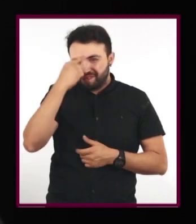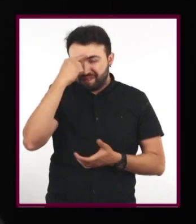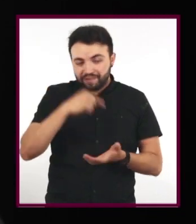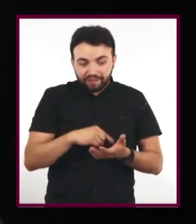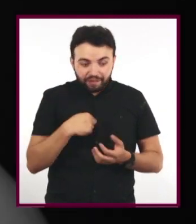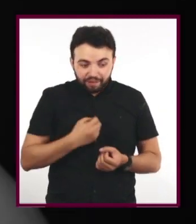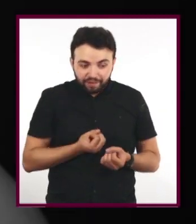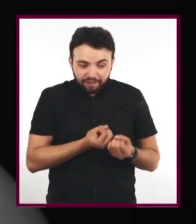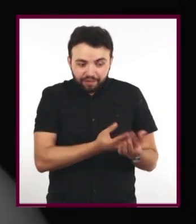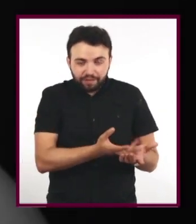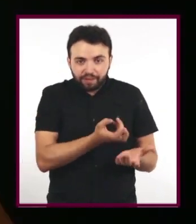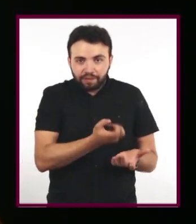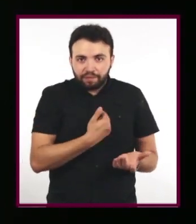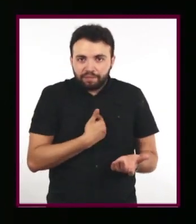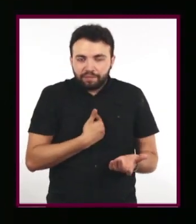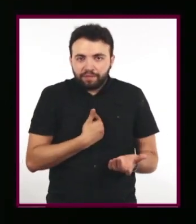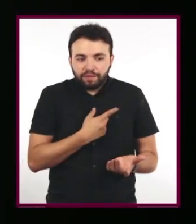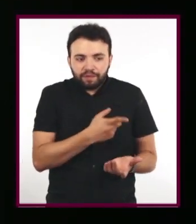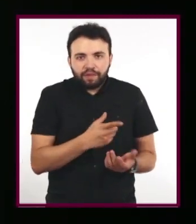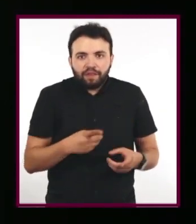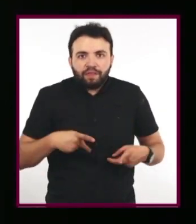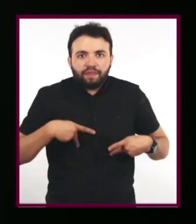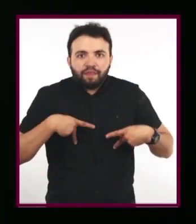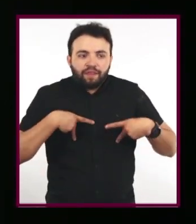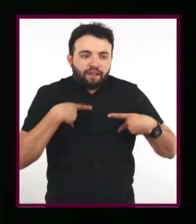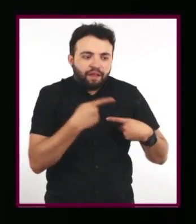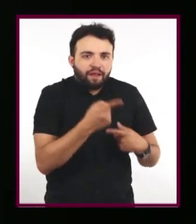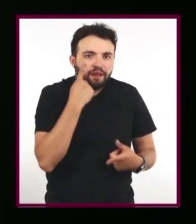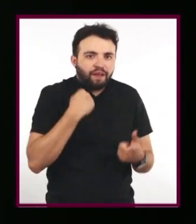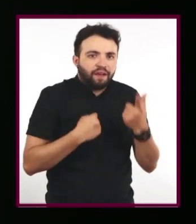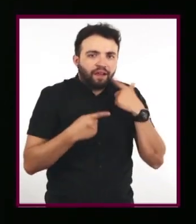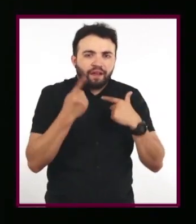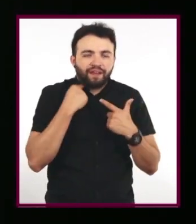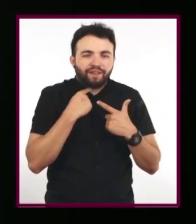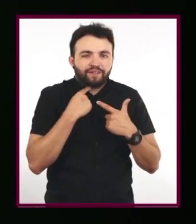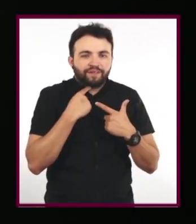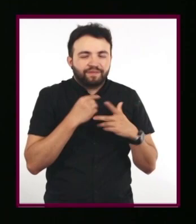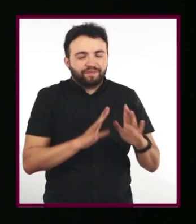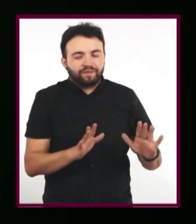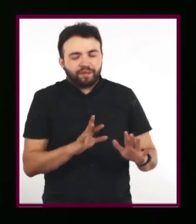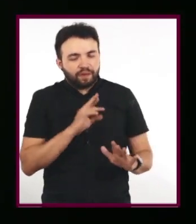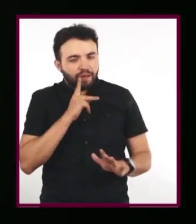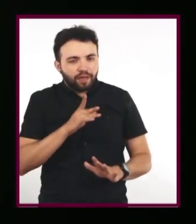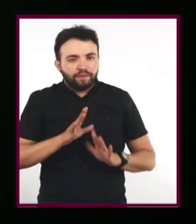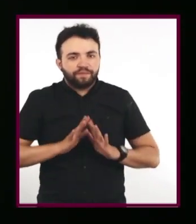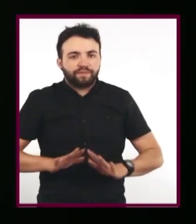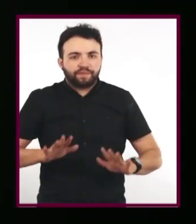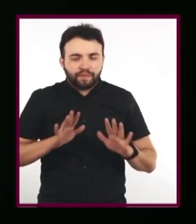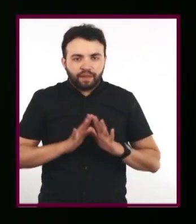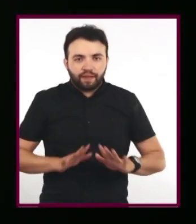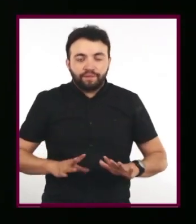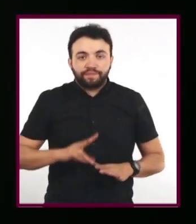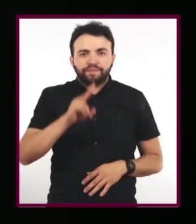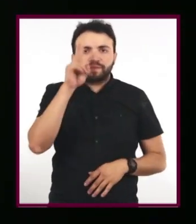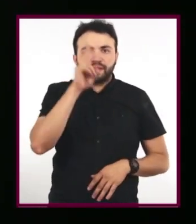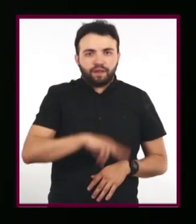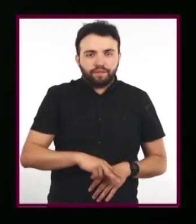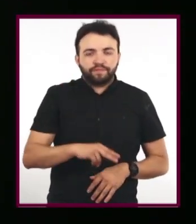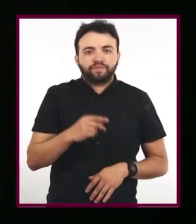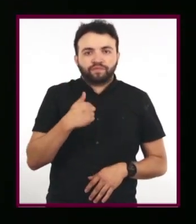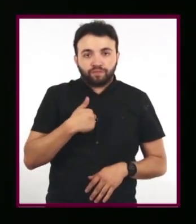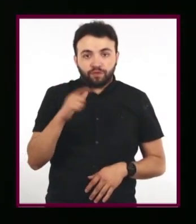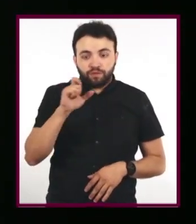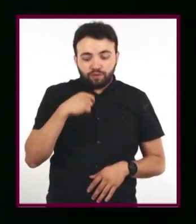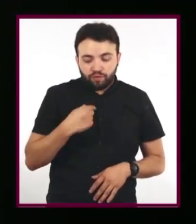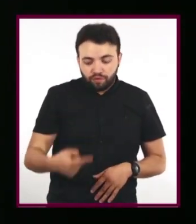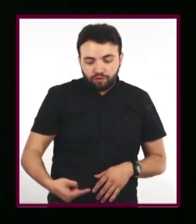el pobre Dari, llorando. ¿No? No es para tanto. Calma, calma. La verdad es que sí fui un niño